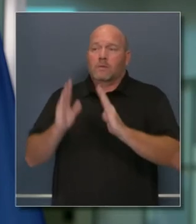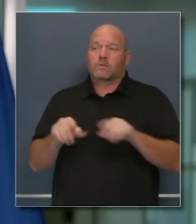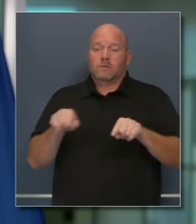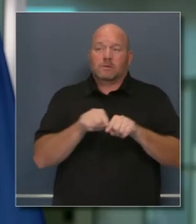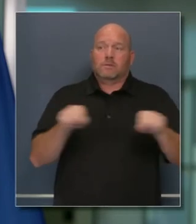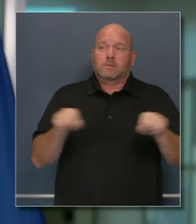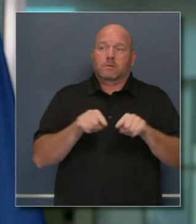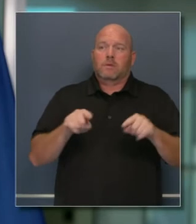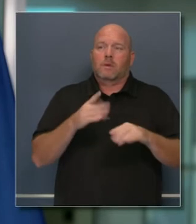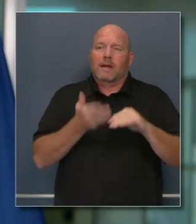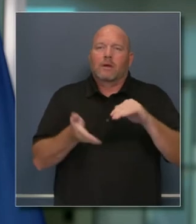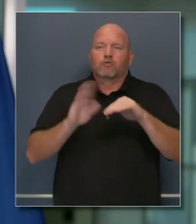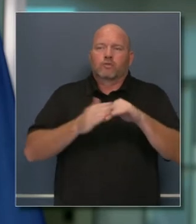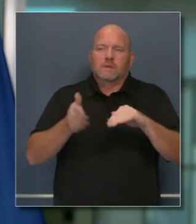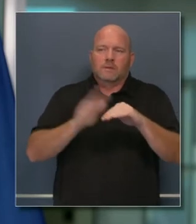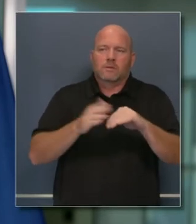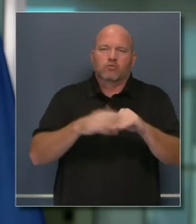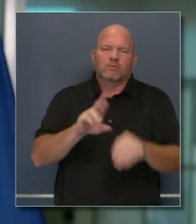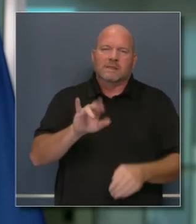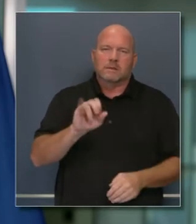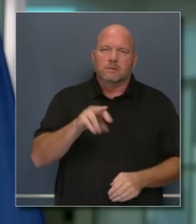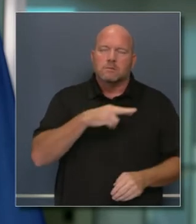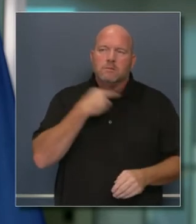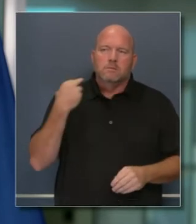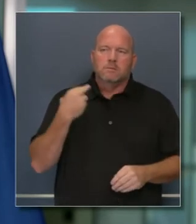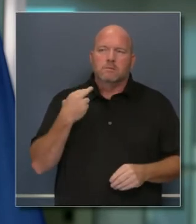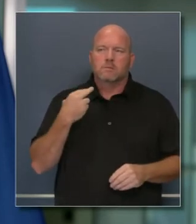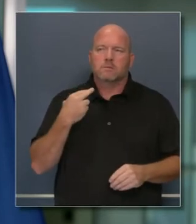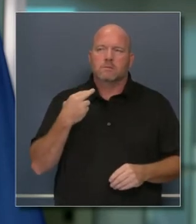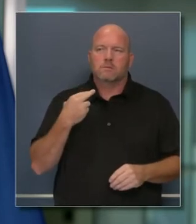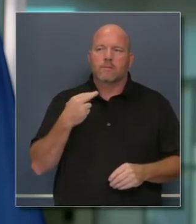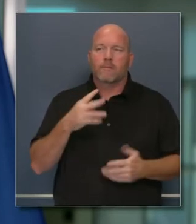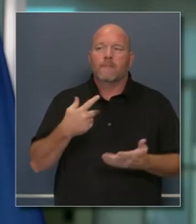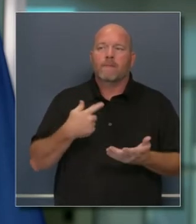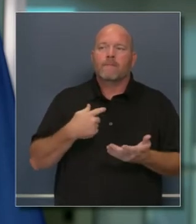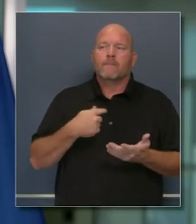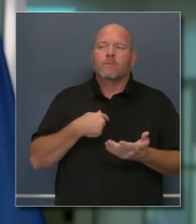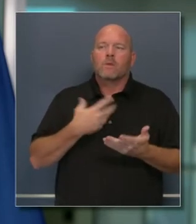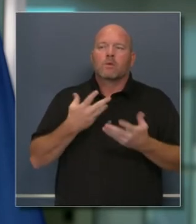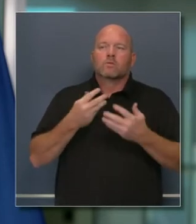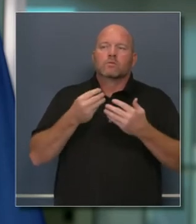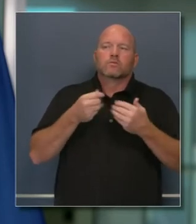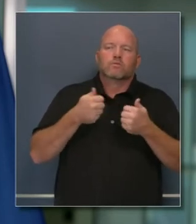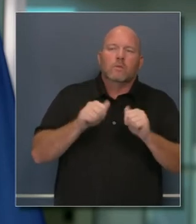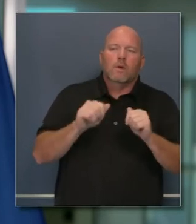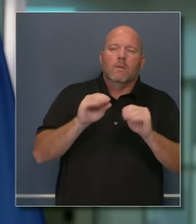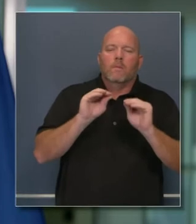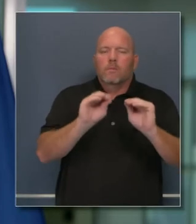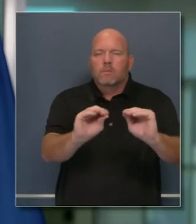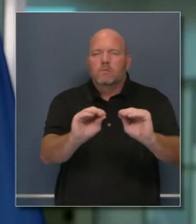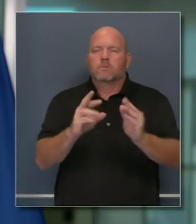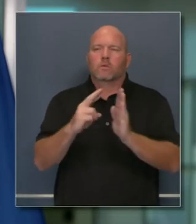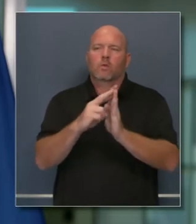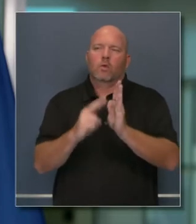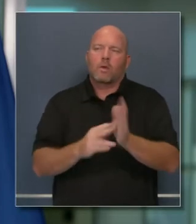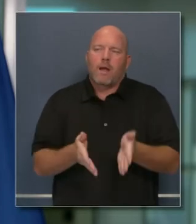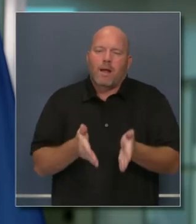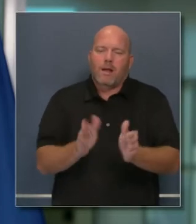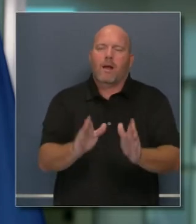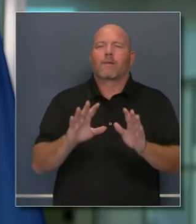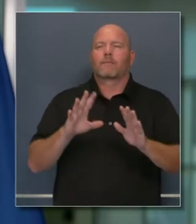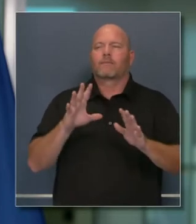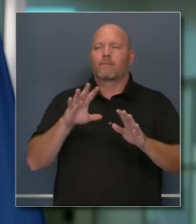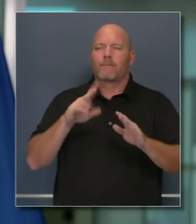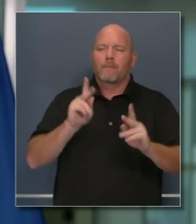tres familias reunidas sí están aumentando su riesgo. Así que tratamos de implementar una serie de pautas que permite que